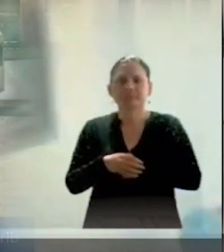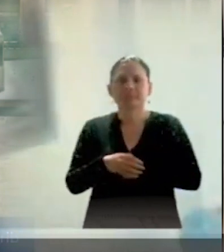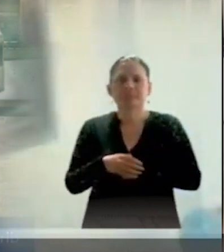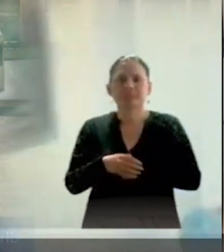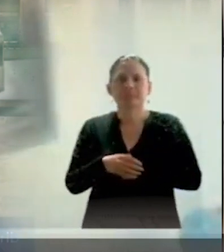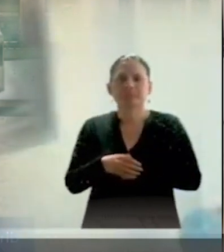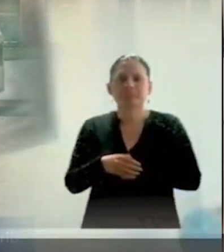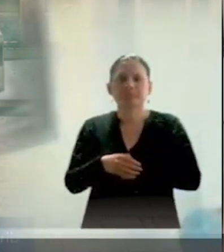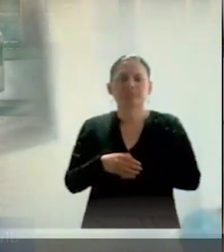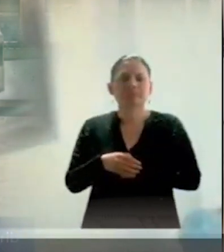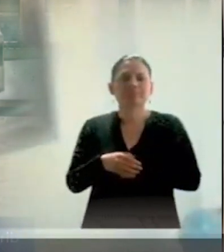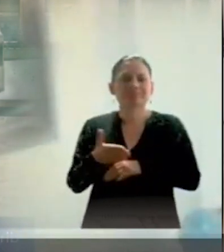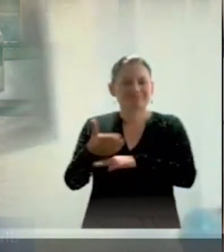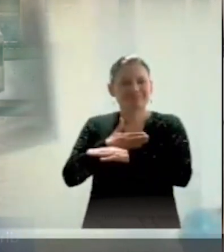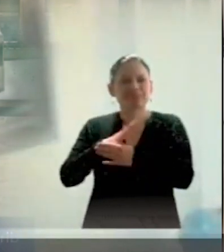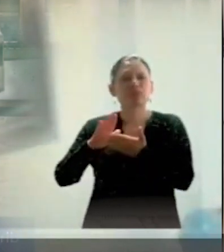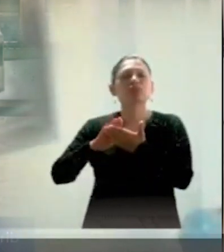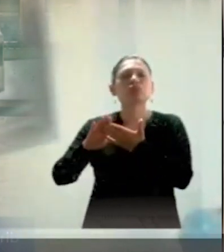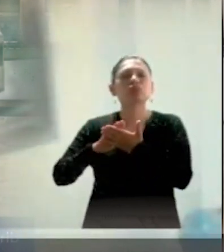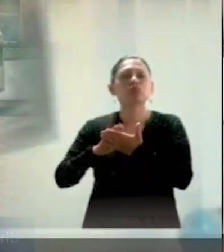esa es la respuesta, es la solución